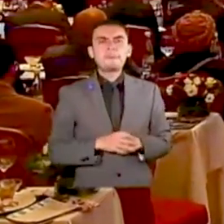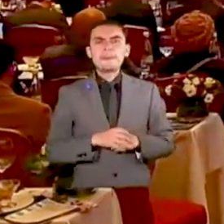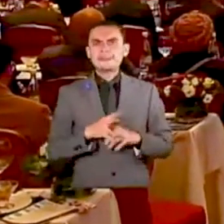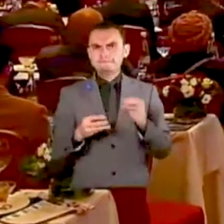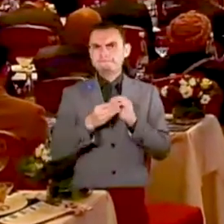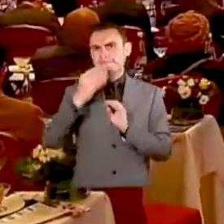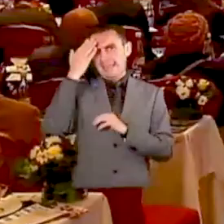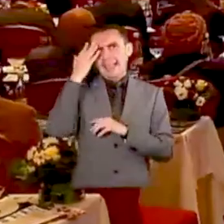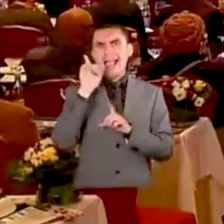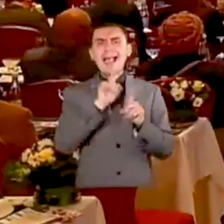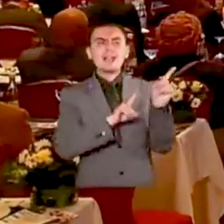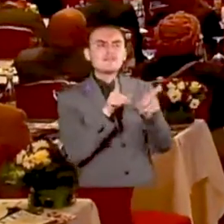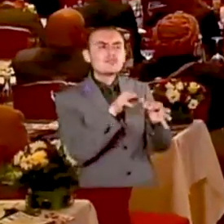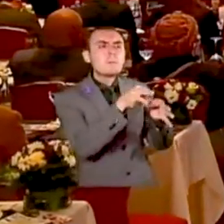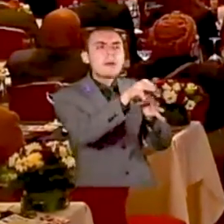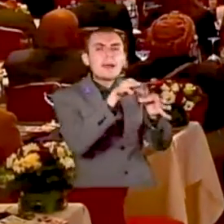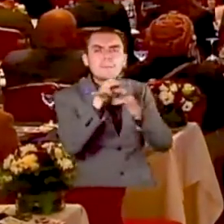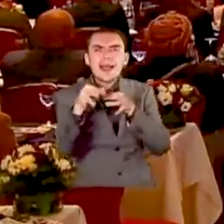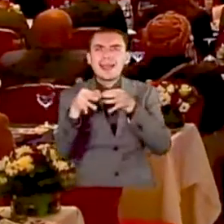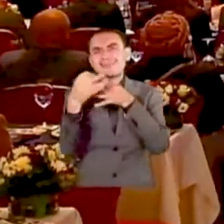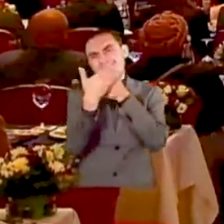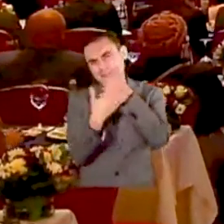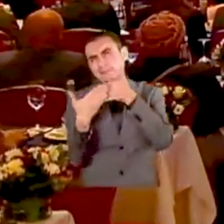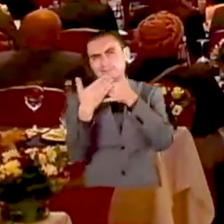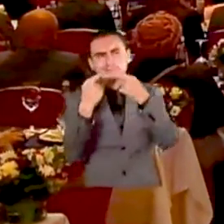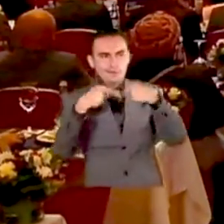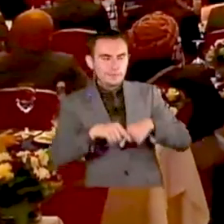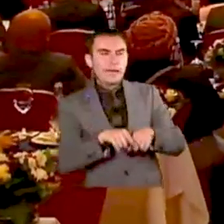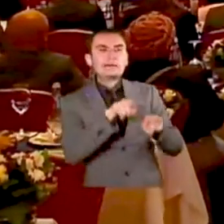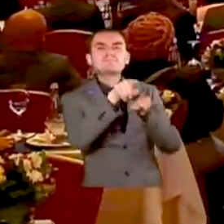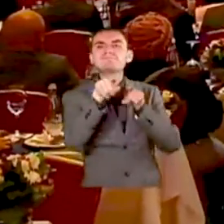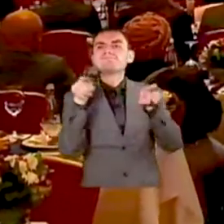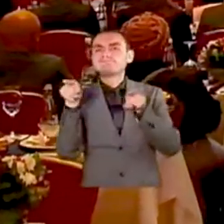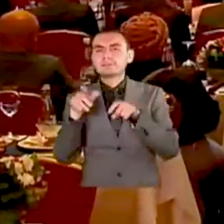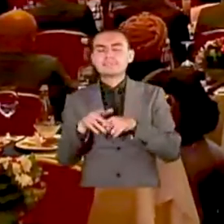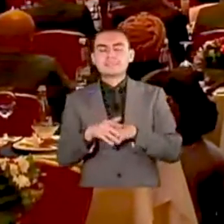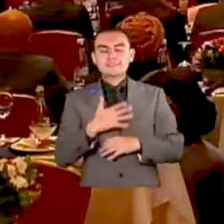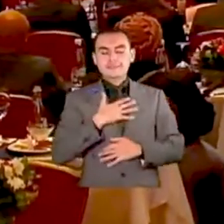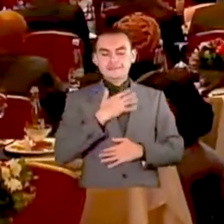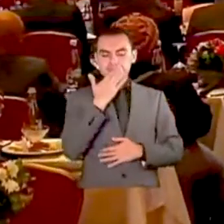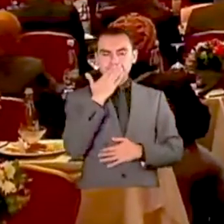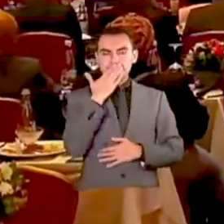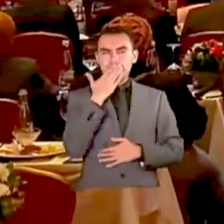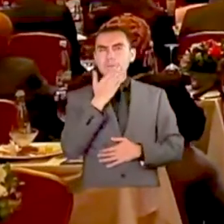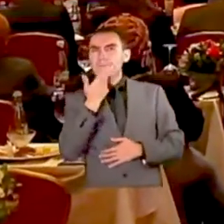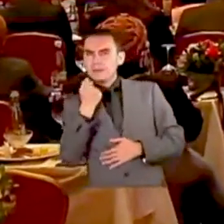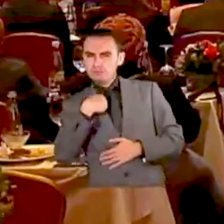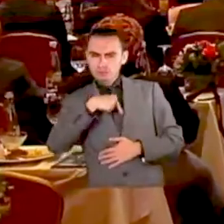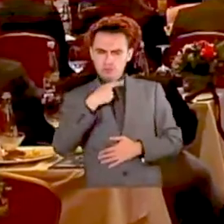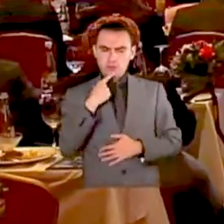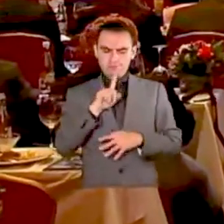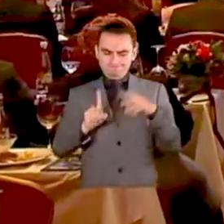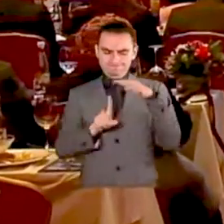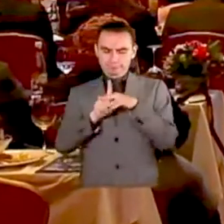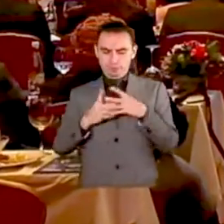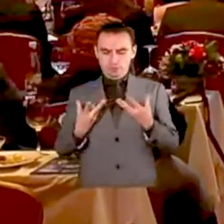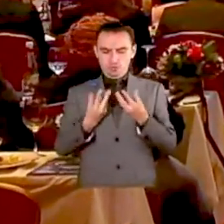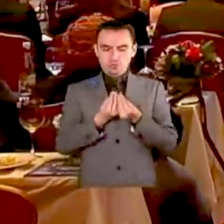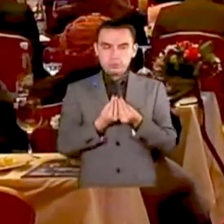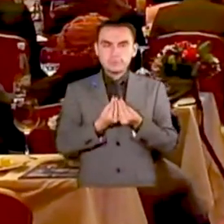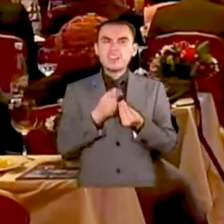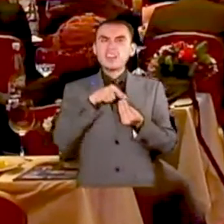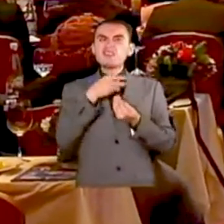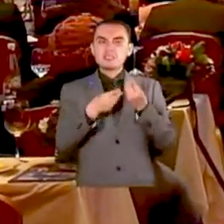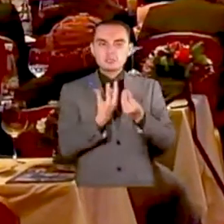en algunos municipios y departamentos en especial, se determinó conformar unas comisiones extraordinarias que se